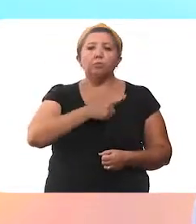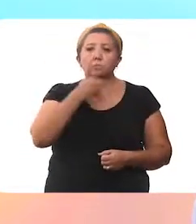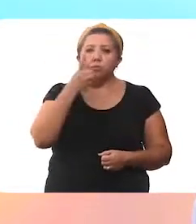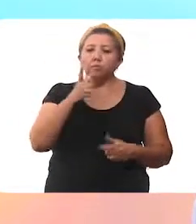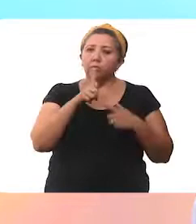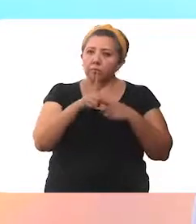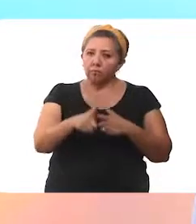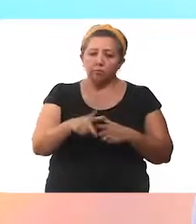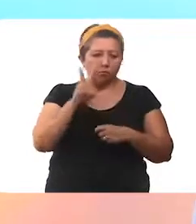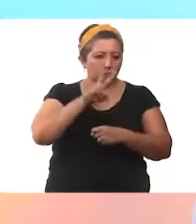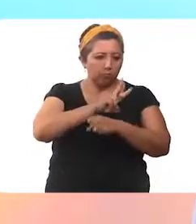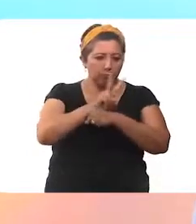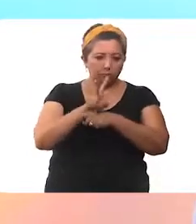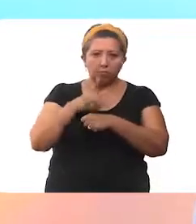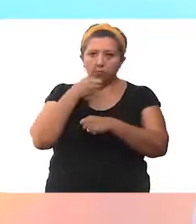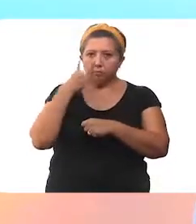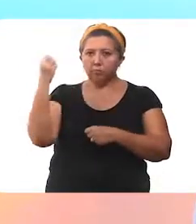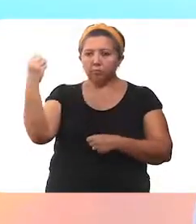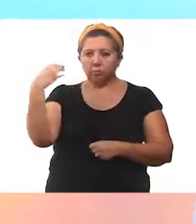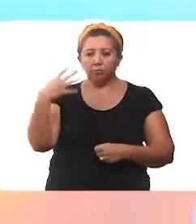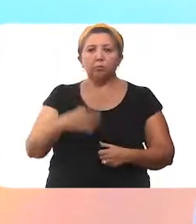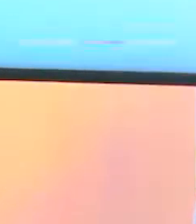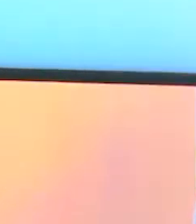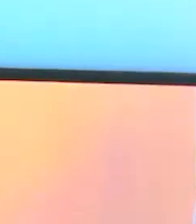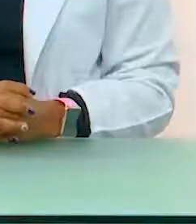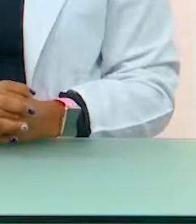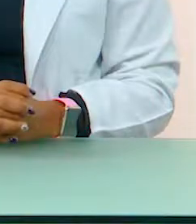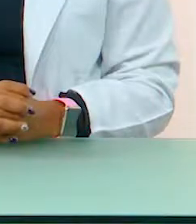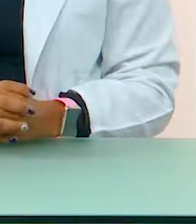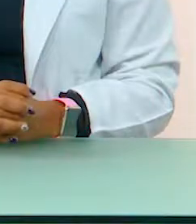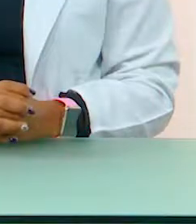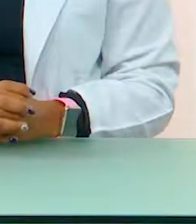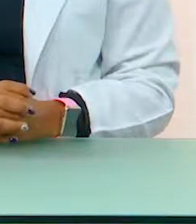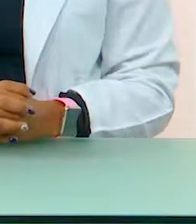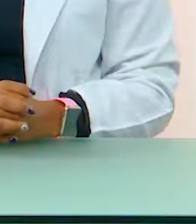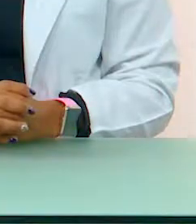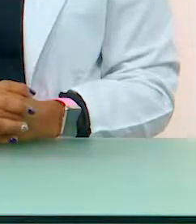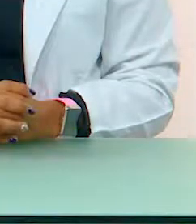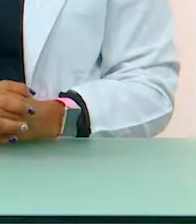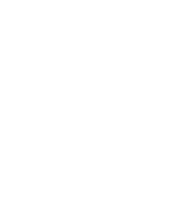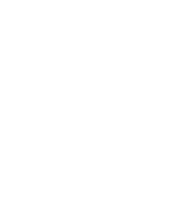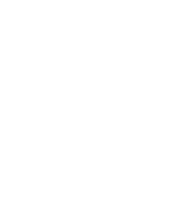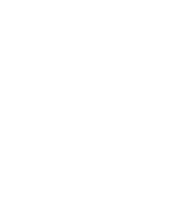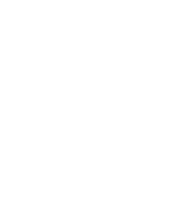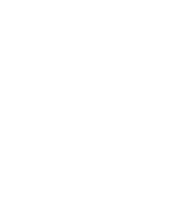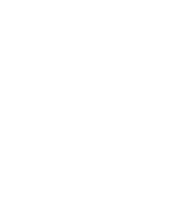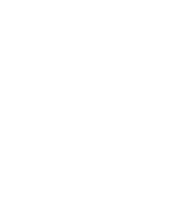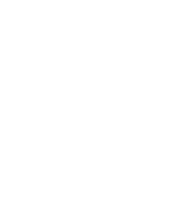Pública en permanente monitoreo de los indicadores del semáforo. Muchas gracias.